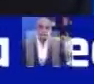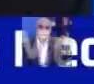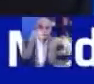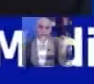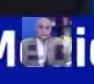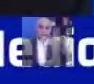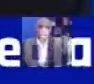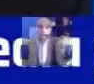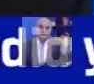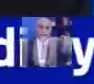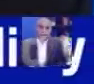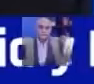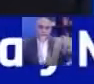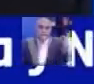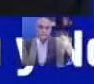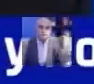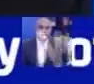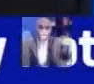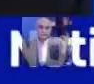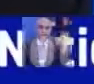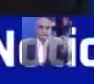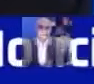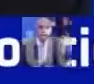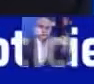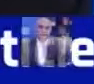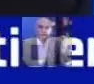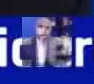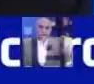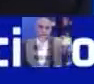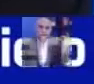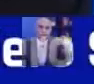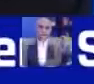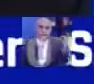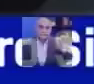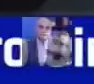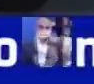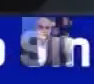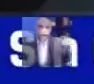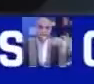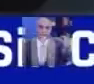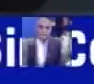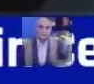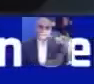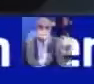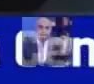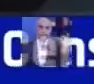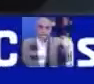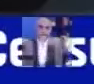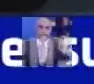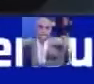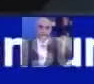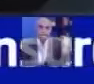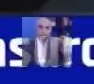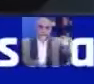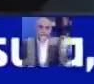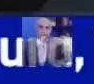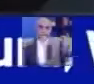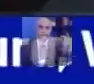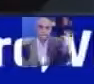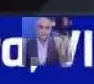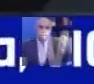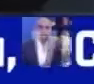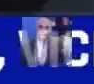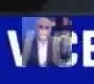huir hacia Madrid. Y vamos a dar a conocer todos estos datos duros. Ahora bien,